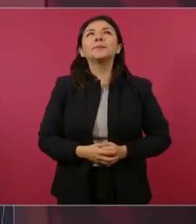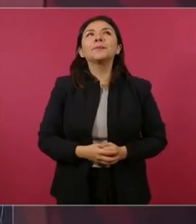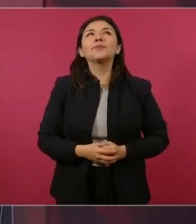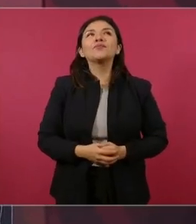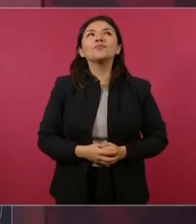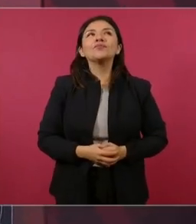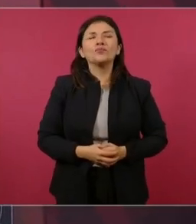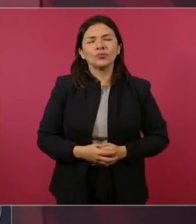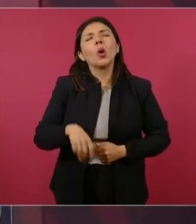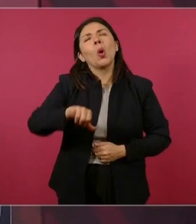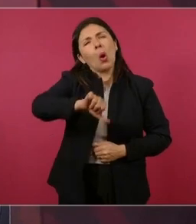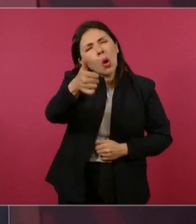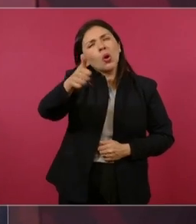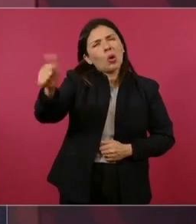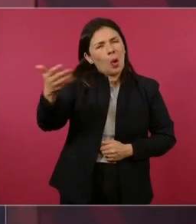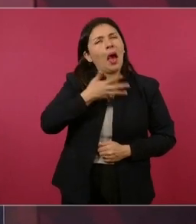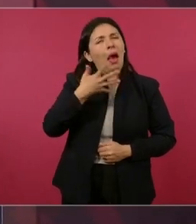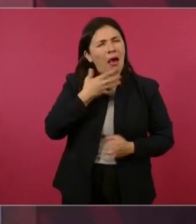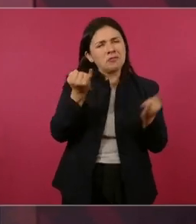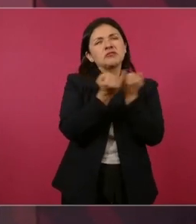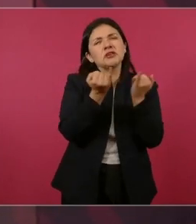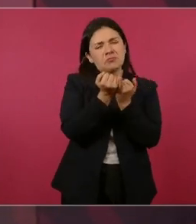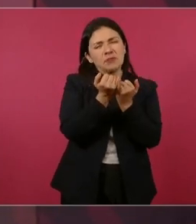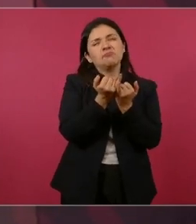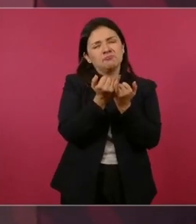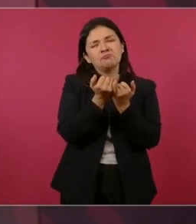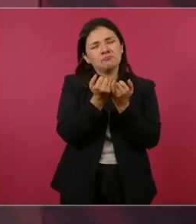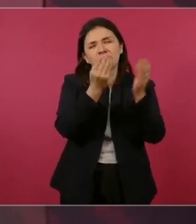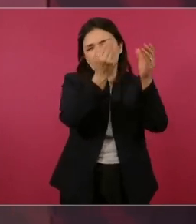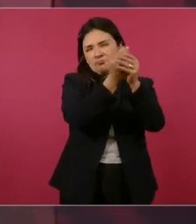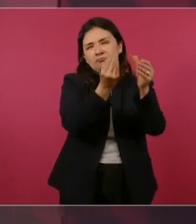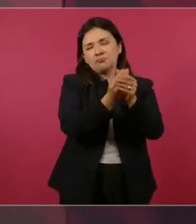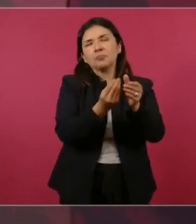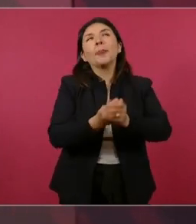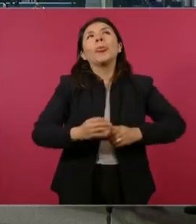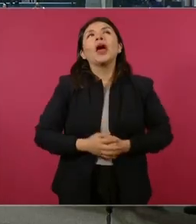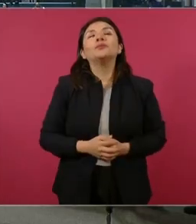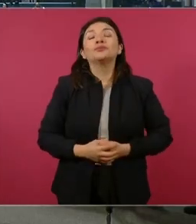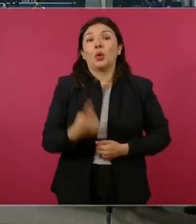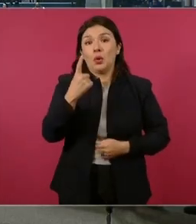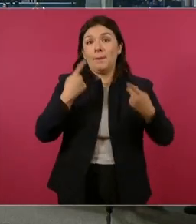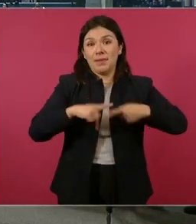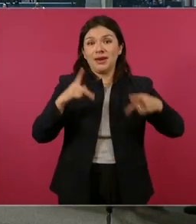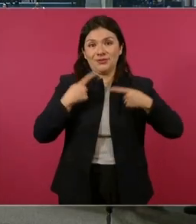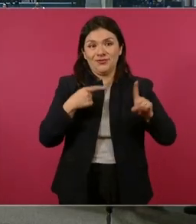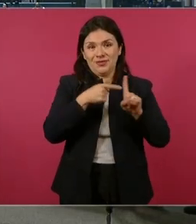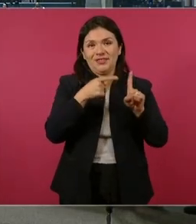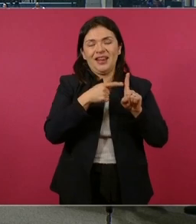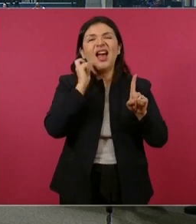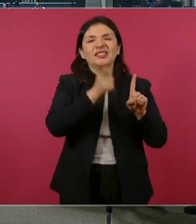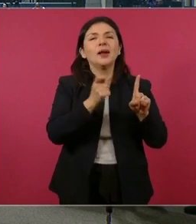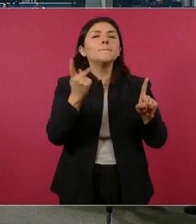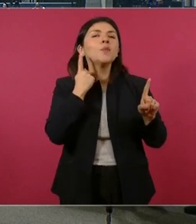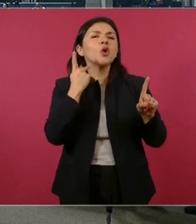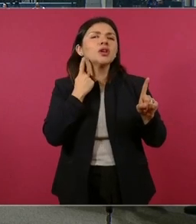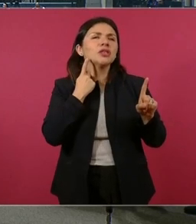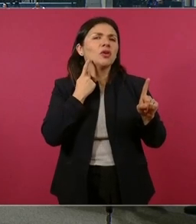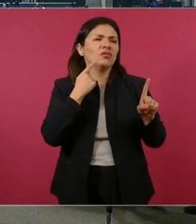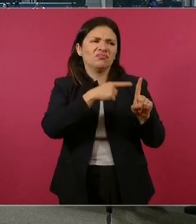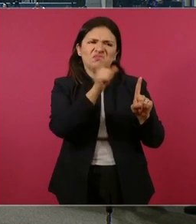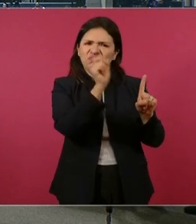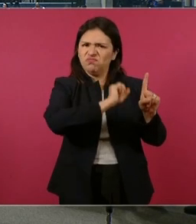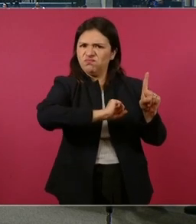y hay otros casos, pero de alguien que era un político de